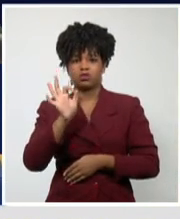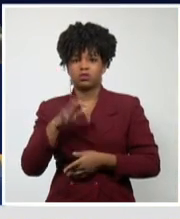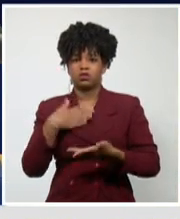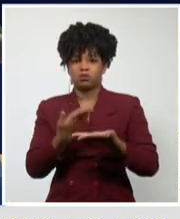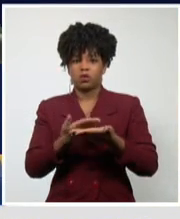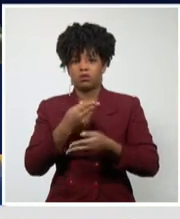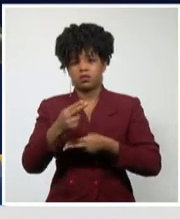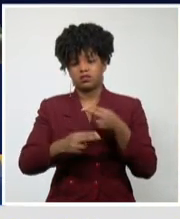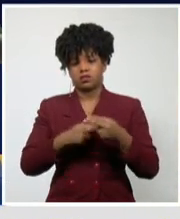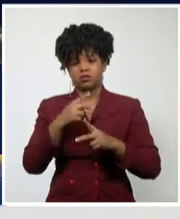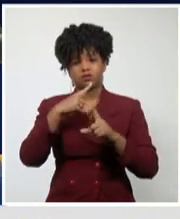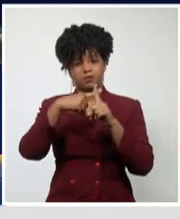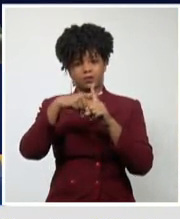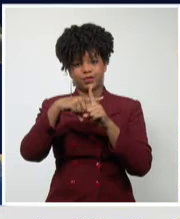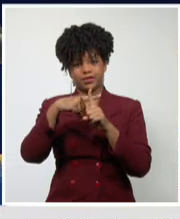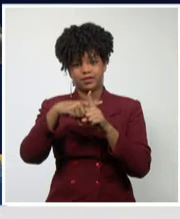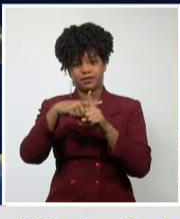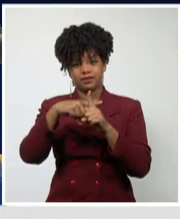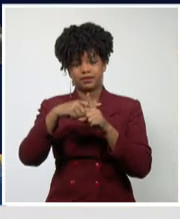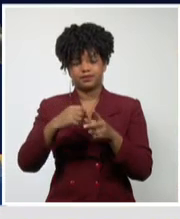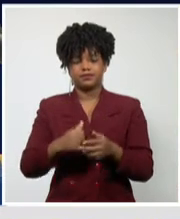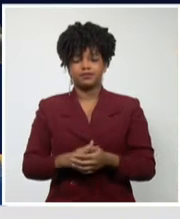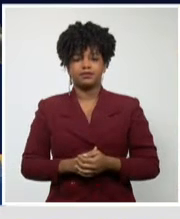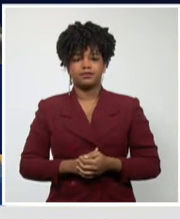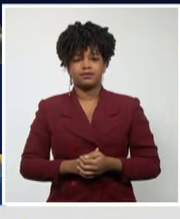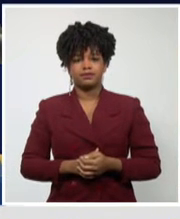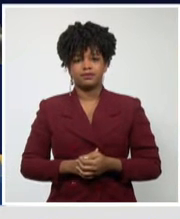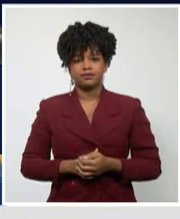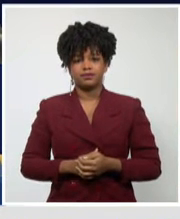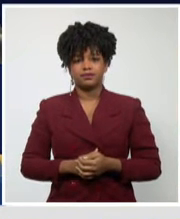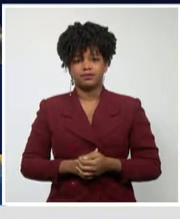sido positivas a este nuevo coronavirus.